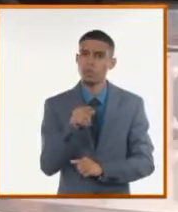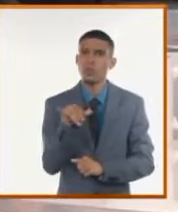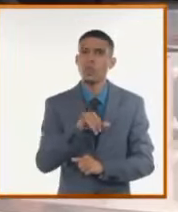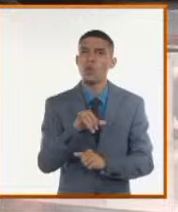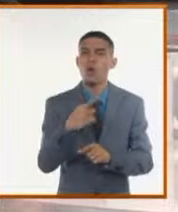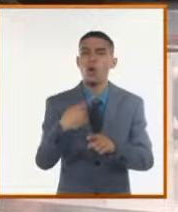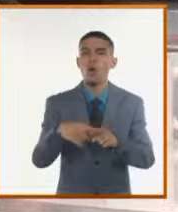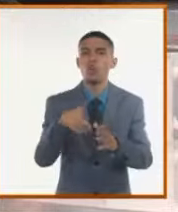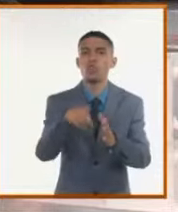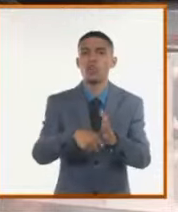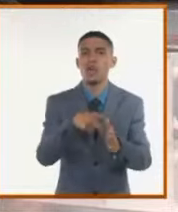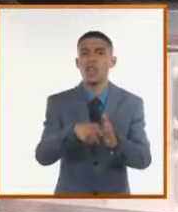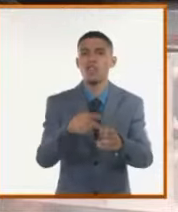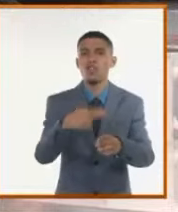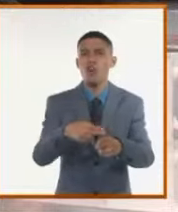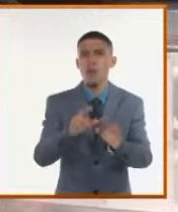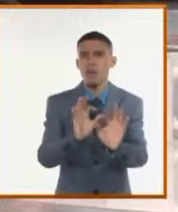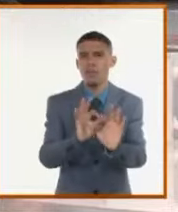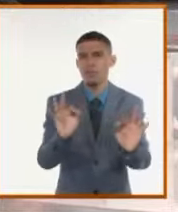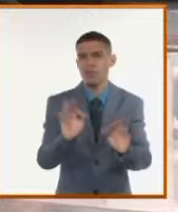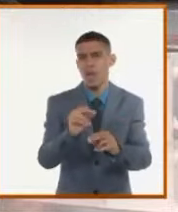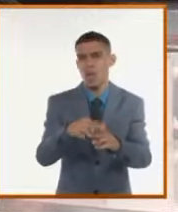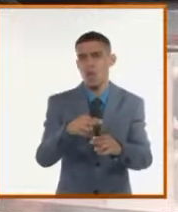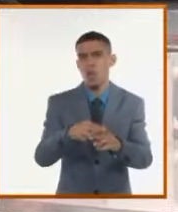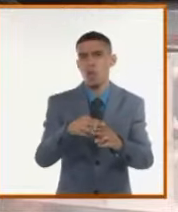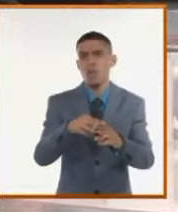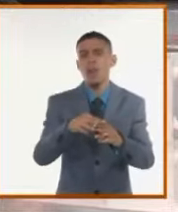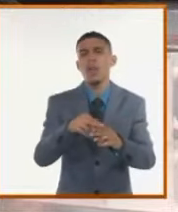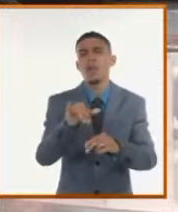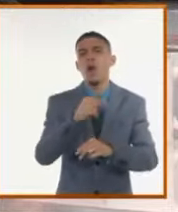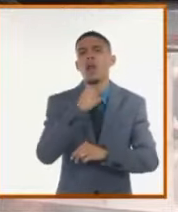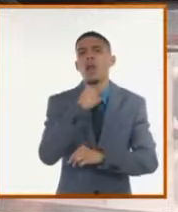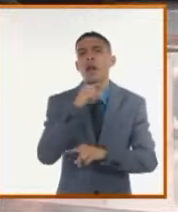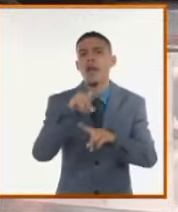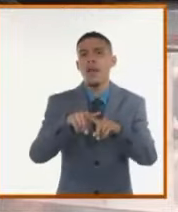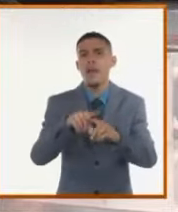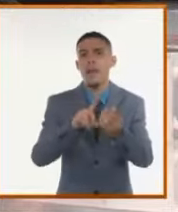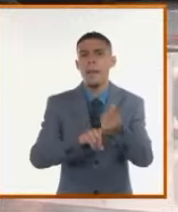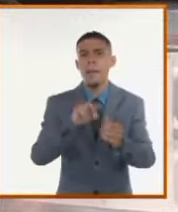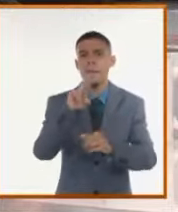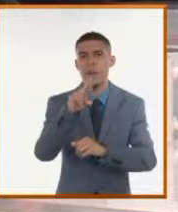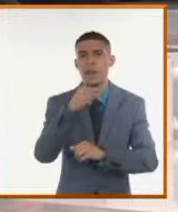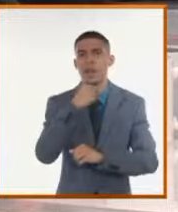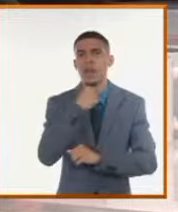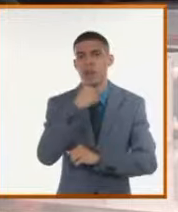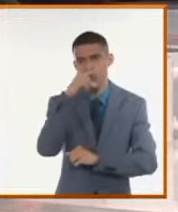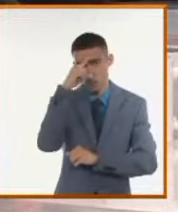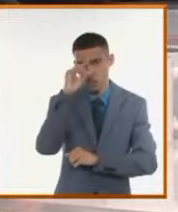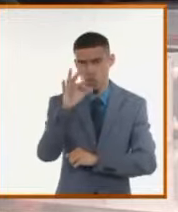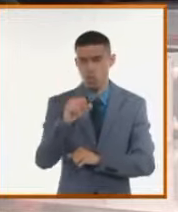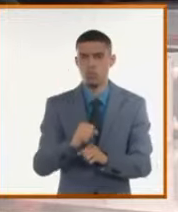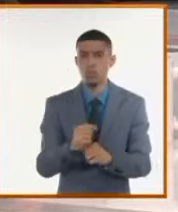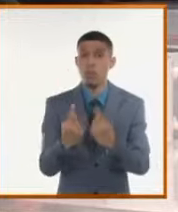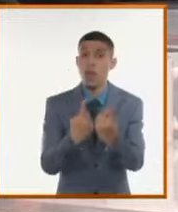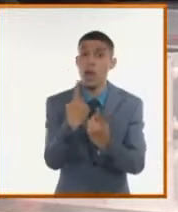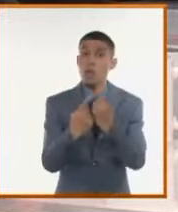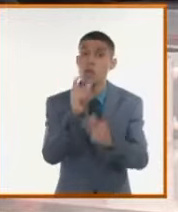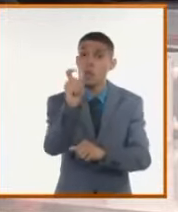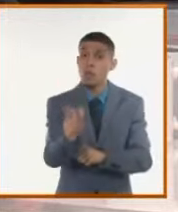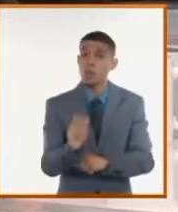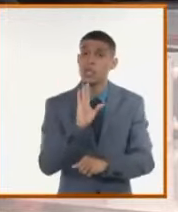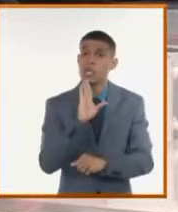que como escuchábamos hay varias varias opiniones y sobre todo eh Muchas personas que plantean la la